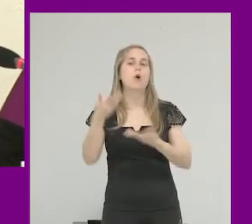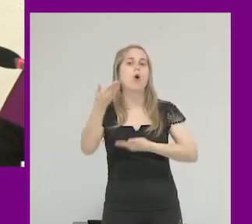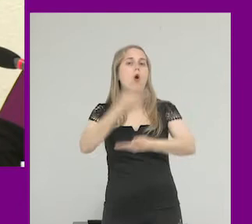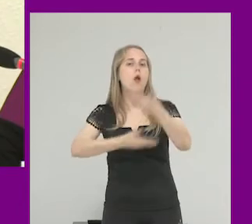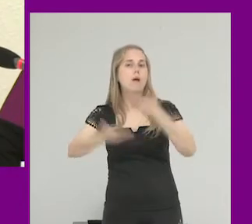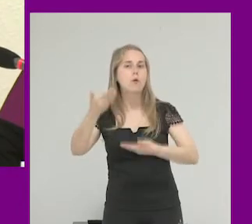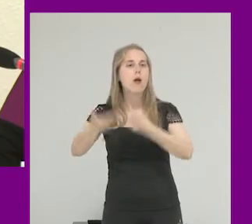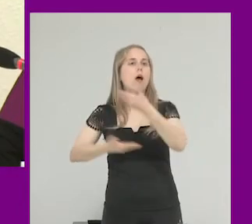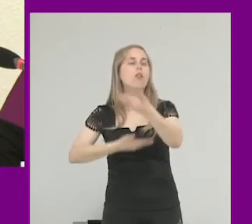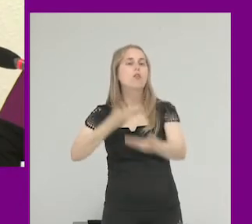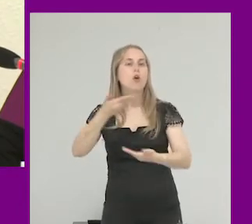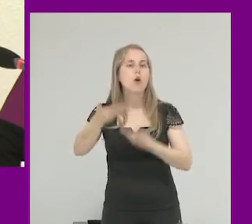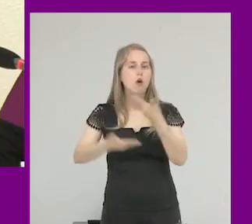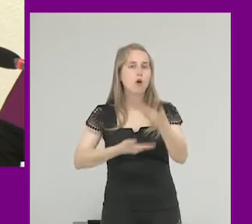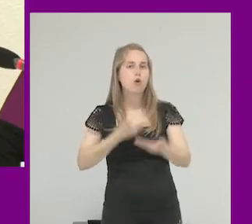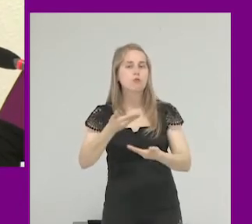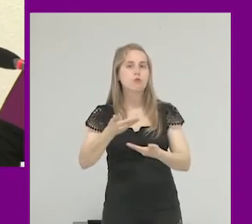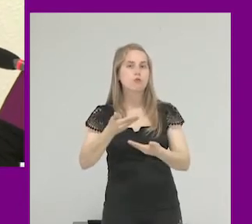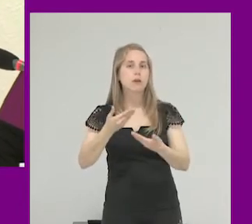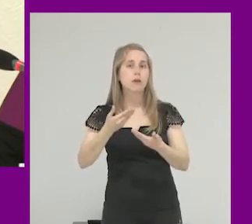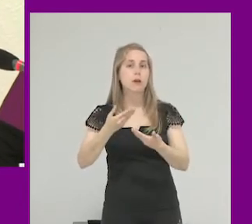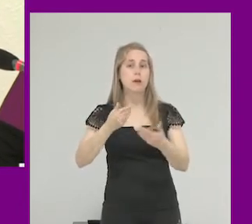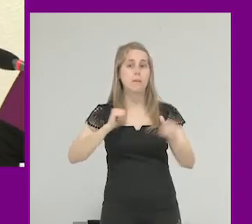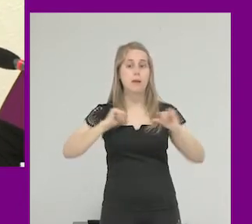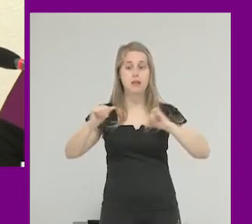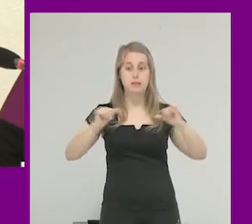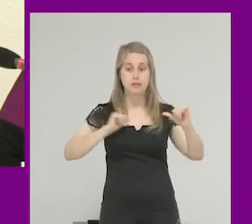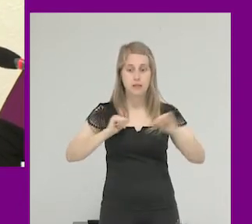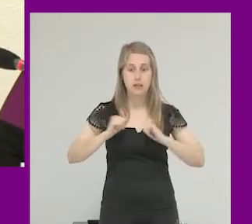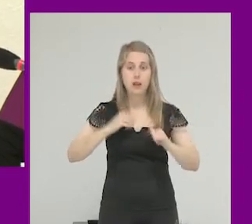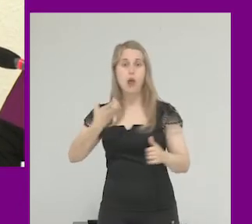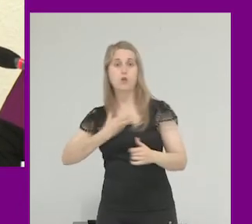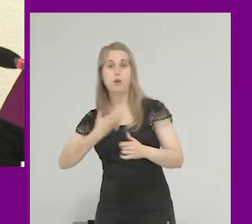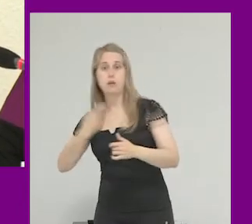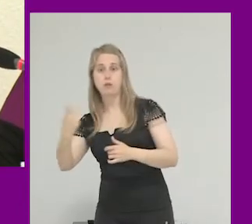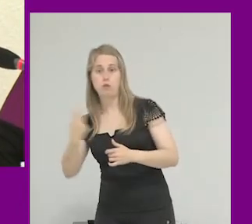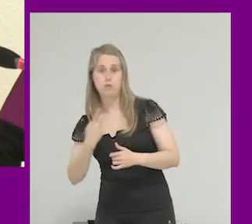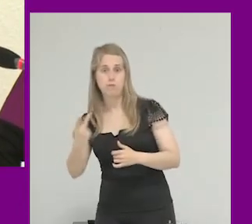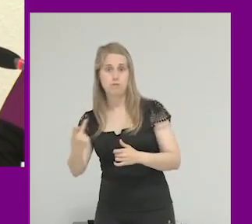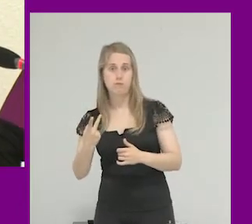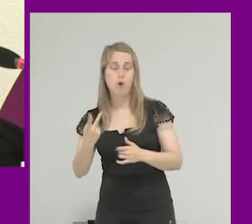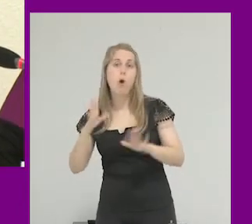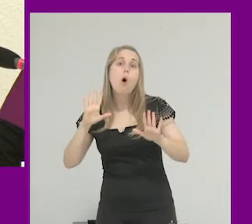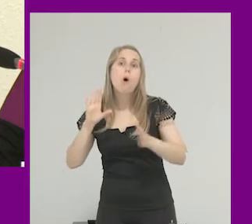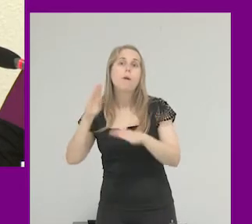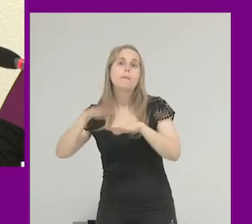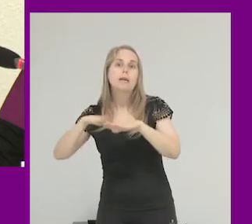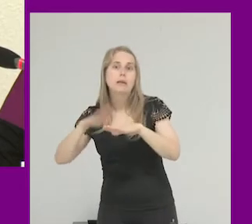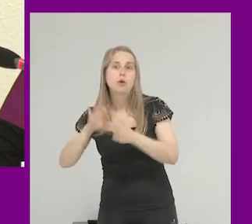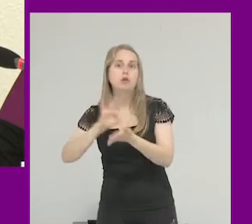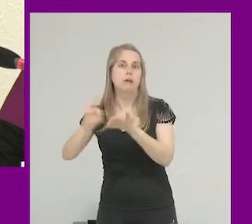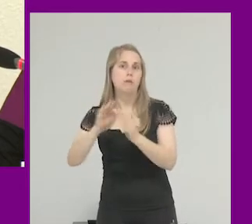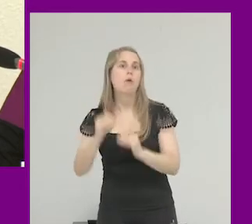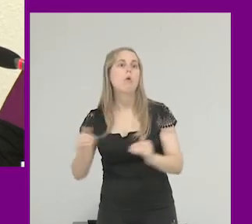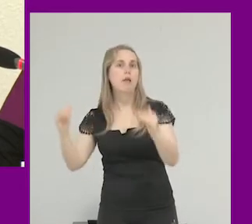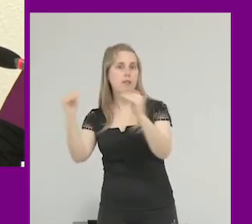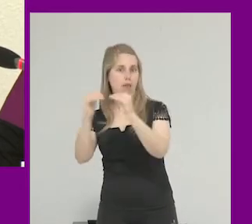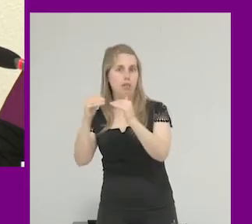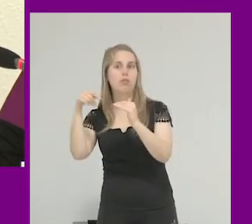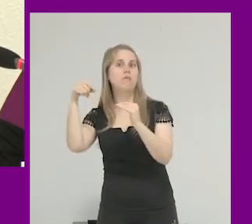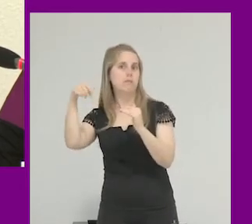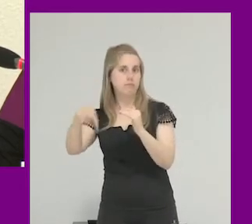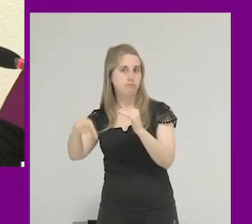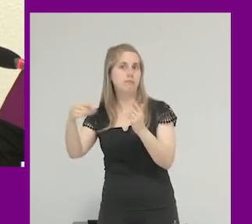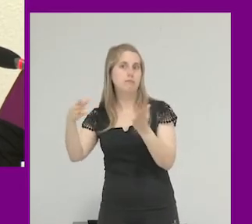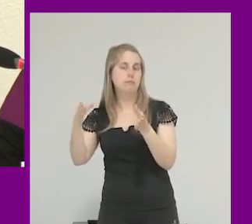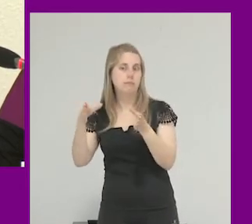colaboración de ese máster con este ayuntamiento, o por lo menos con el Servicio de Igualdad